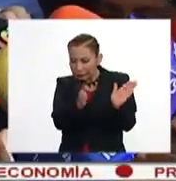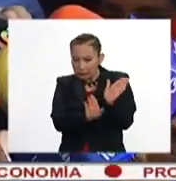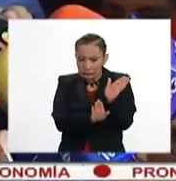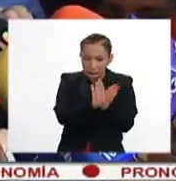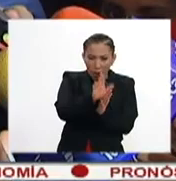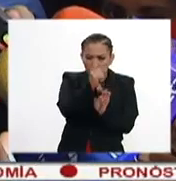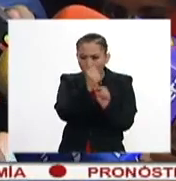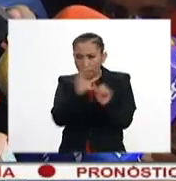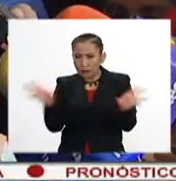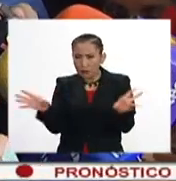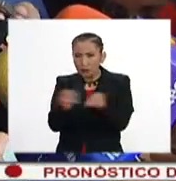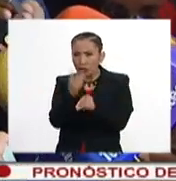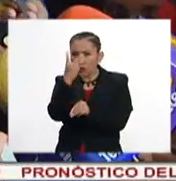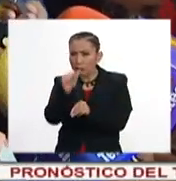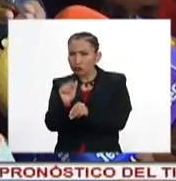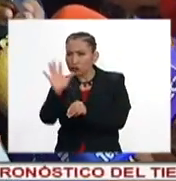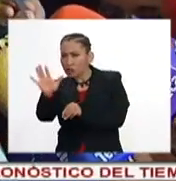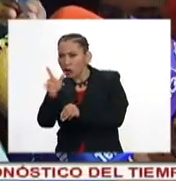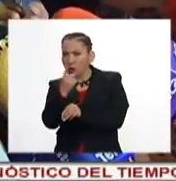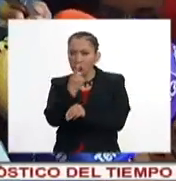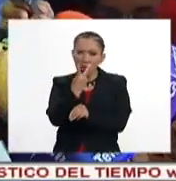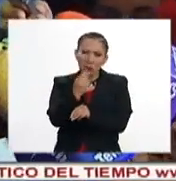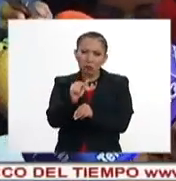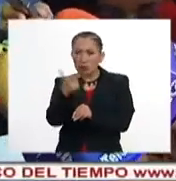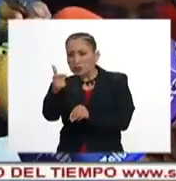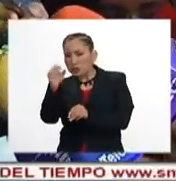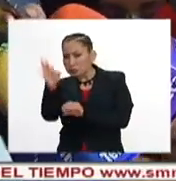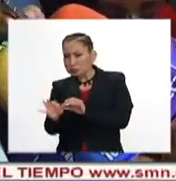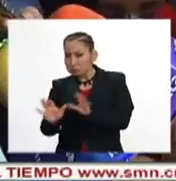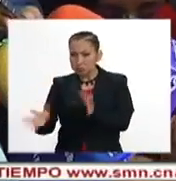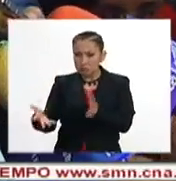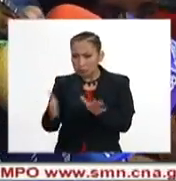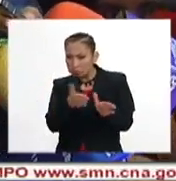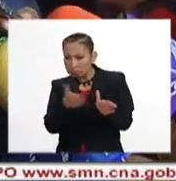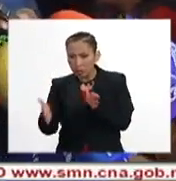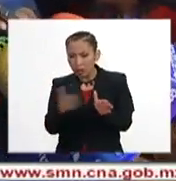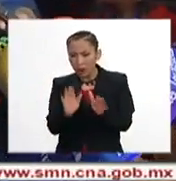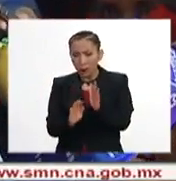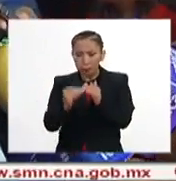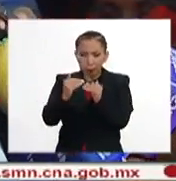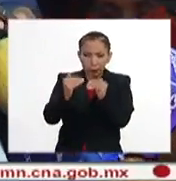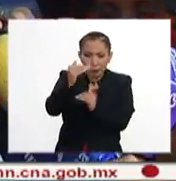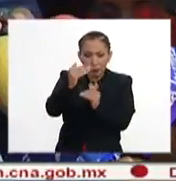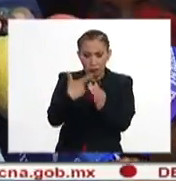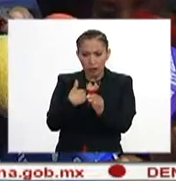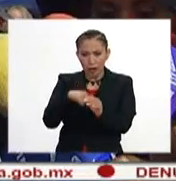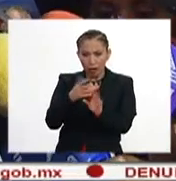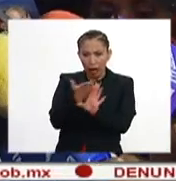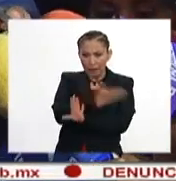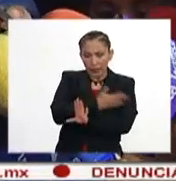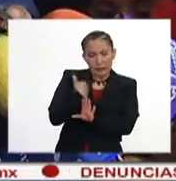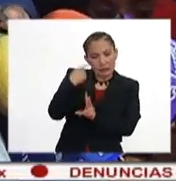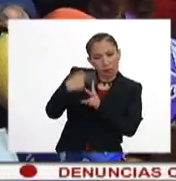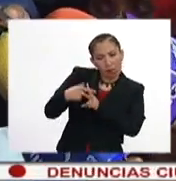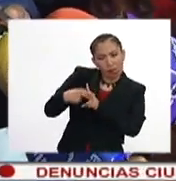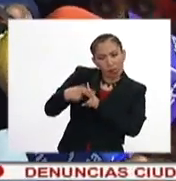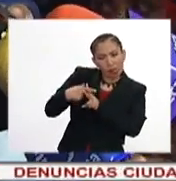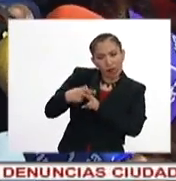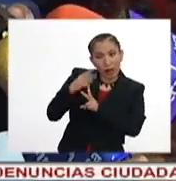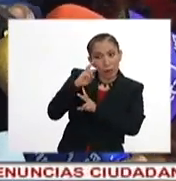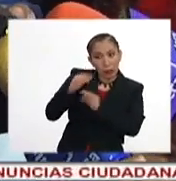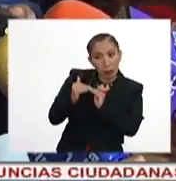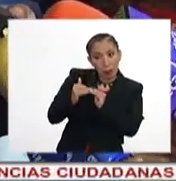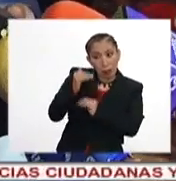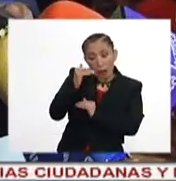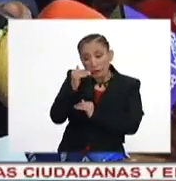ubicado anualizado entre 2.5 y 2.7%, que es una tasa superior a la que esperaba el mercado, que es una